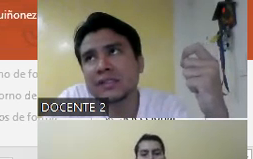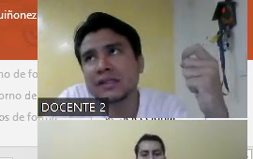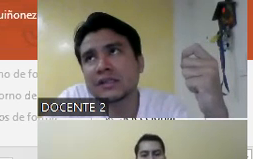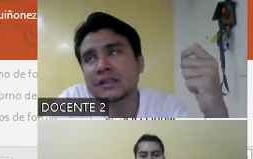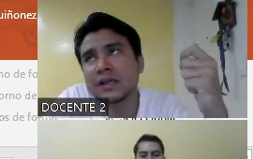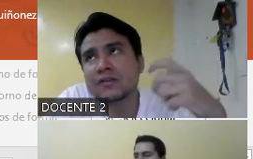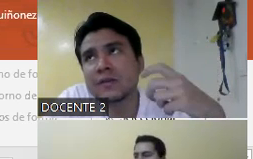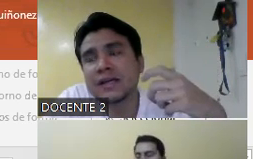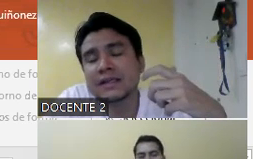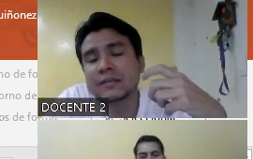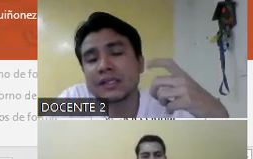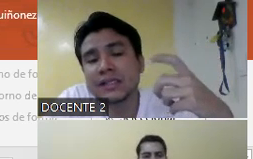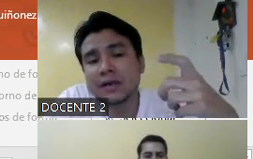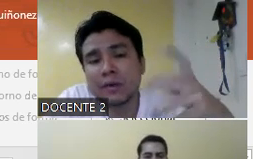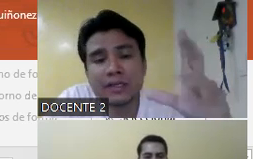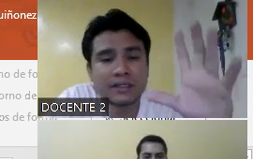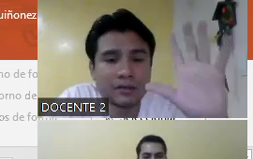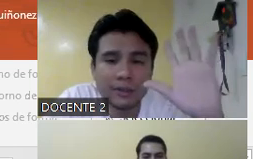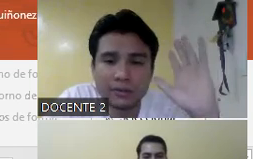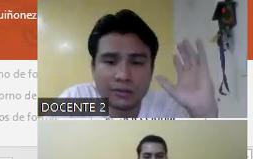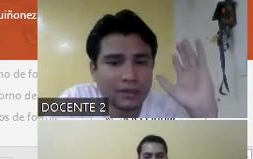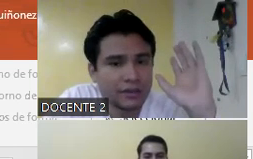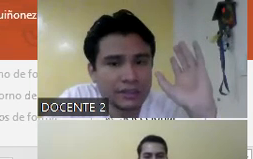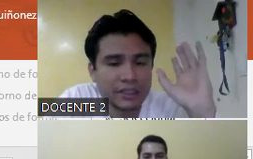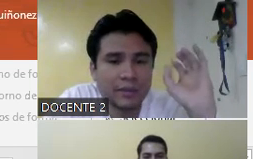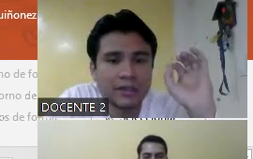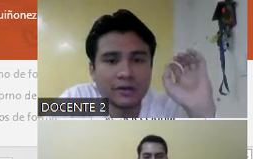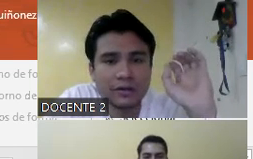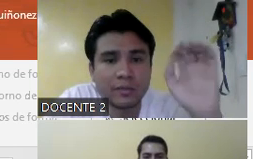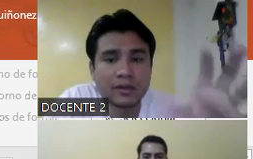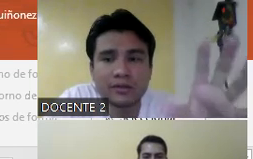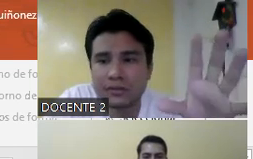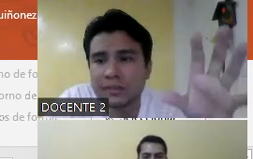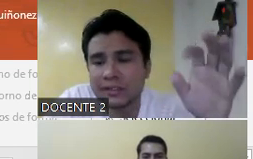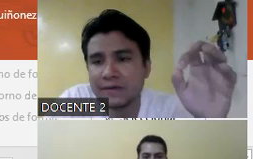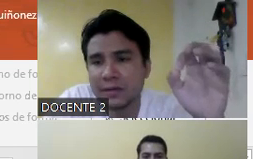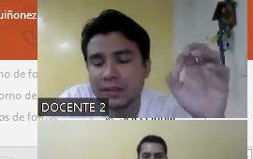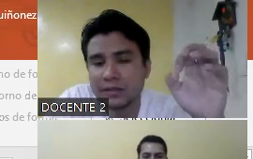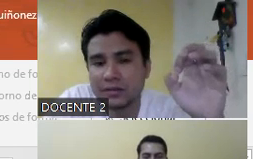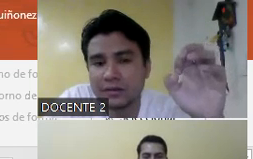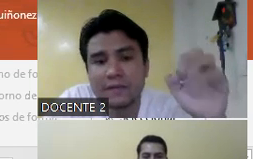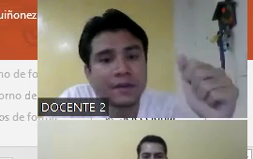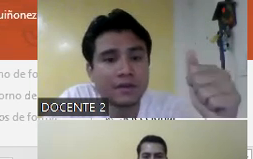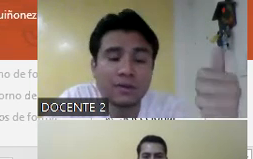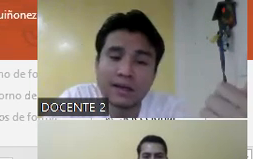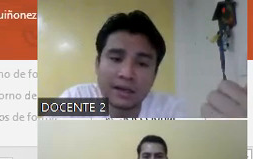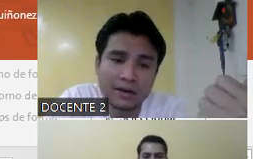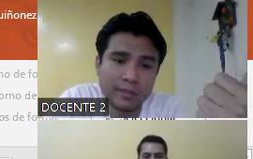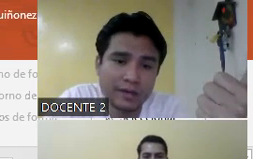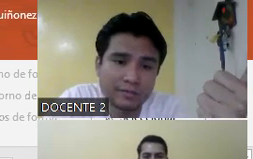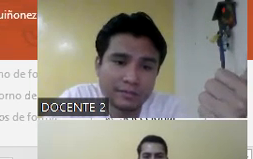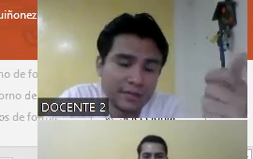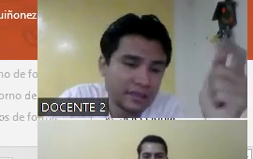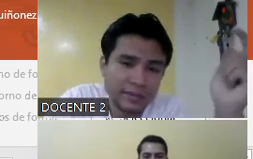de nuestros pacientes que nos van a expresar cualquier sintomatología, no necesariamente el dolor, pero estos son específicamente el dolor. No van a